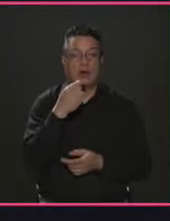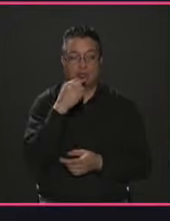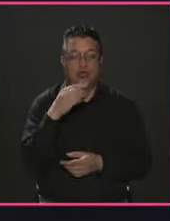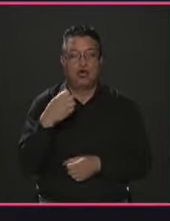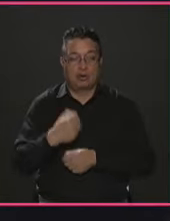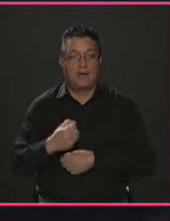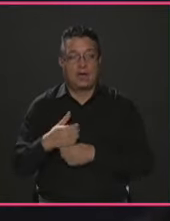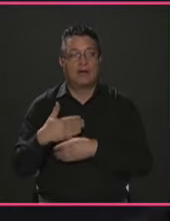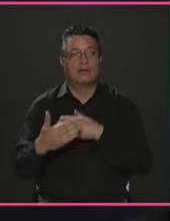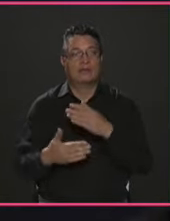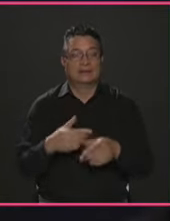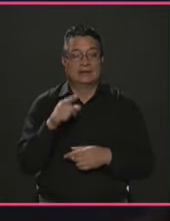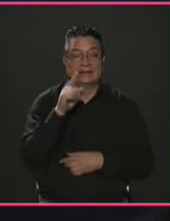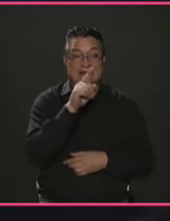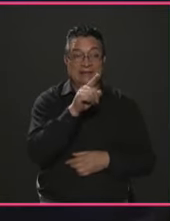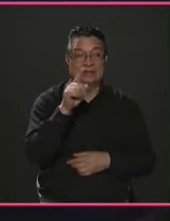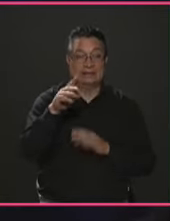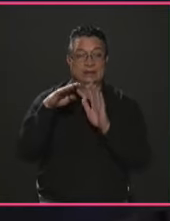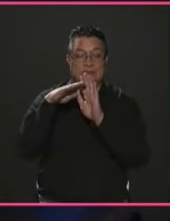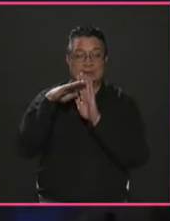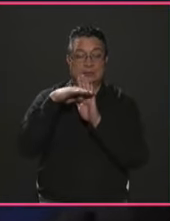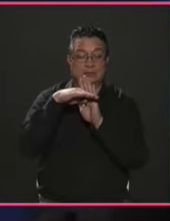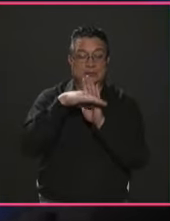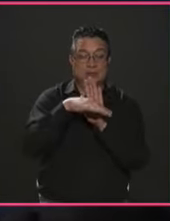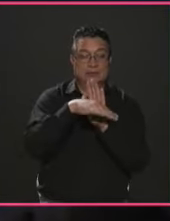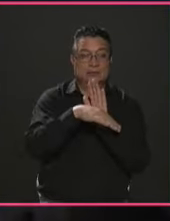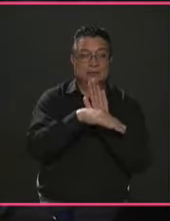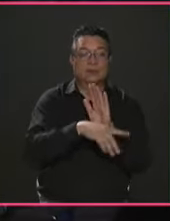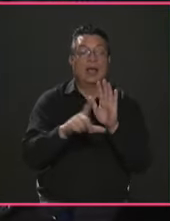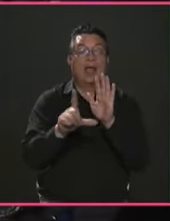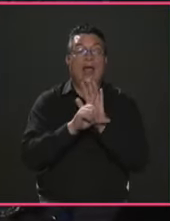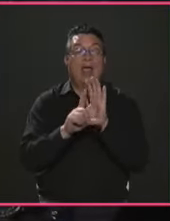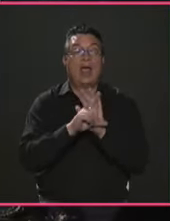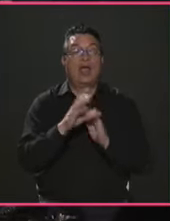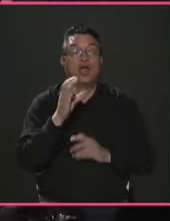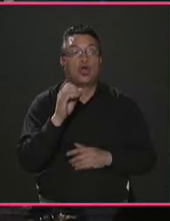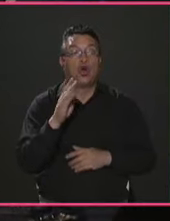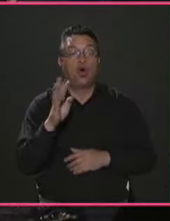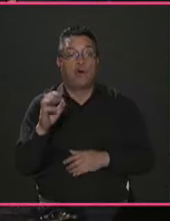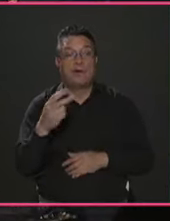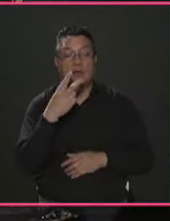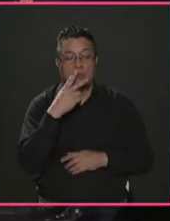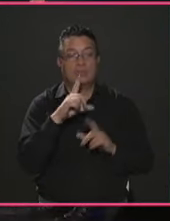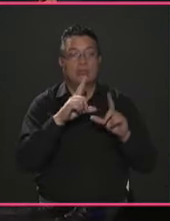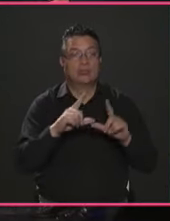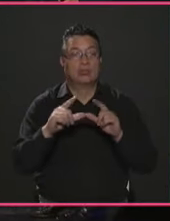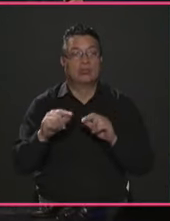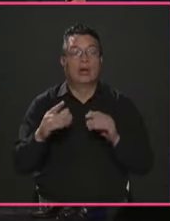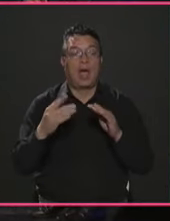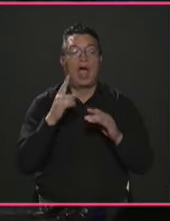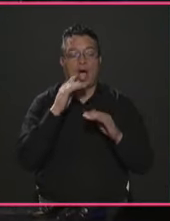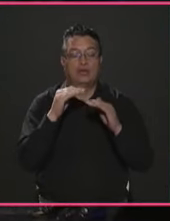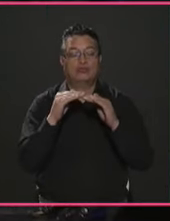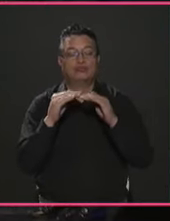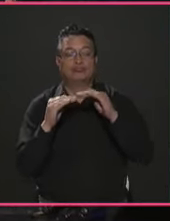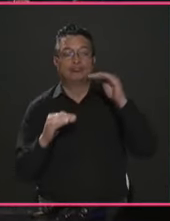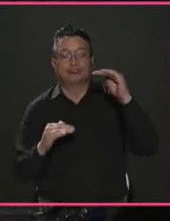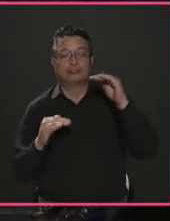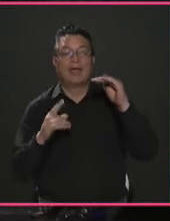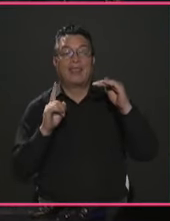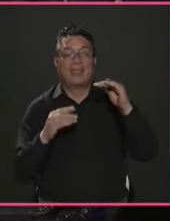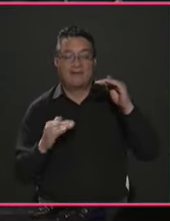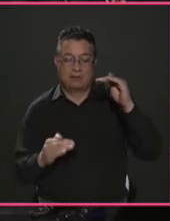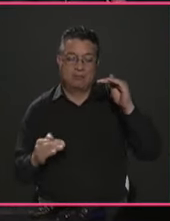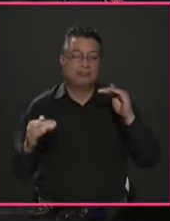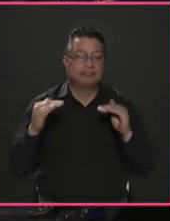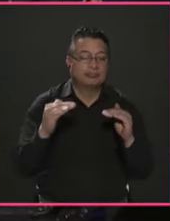Operación lo que ustedes ven es una declinación porque declinan las leyes de cobre etcétera y se produce una brecha que tiene que ser suplida